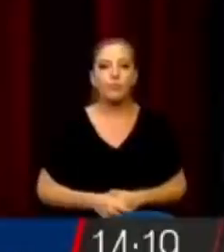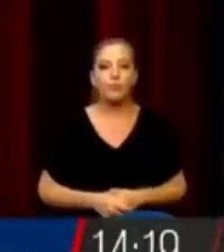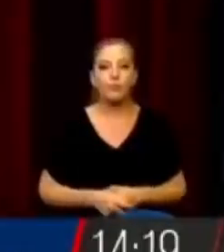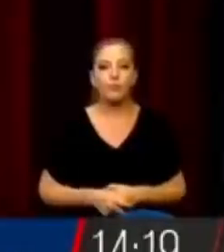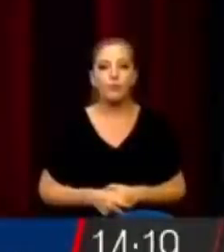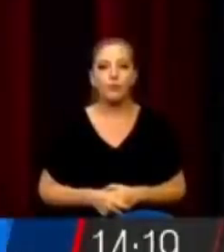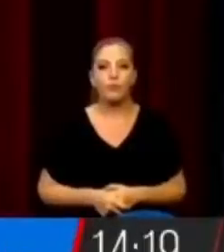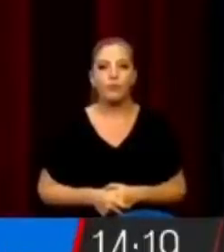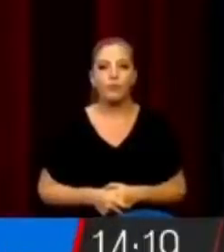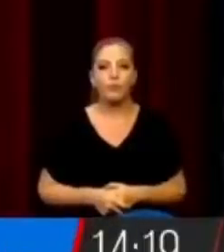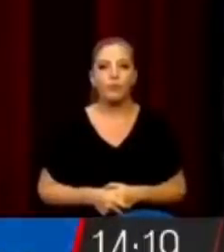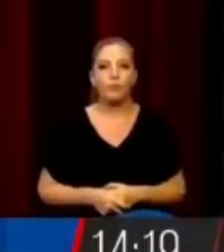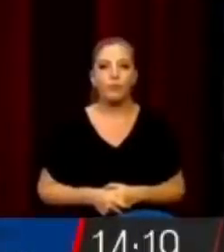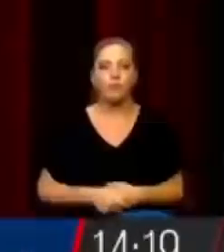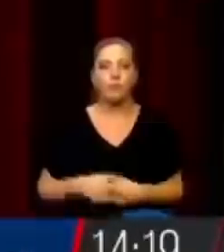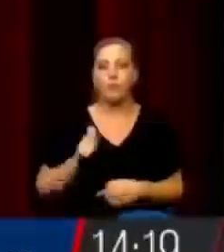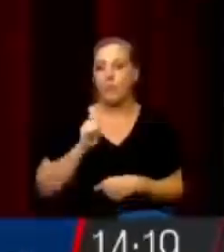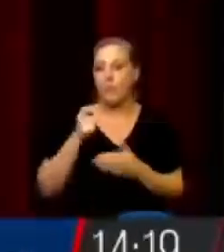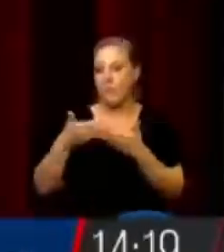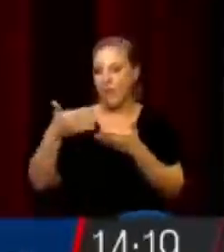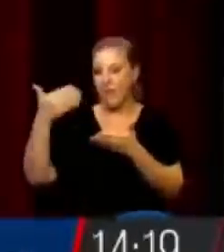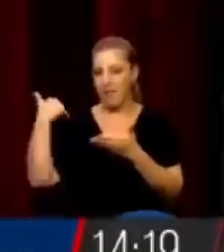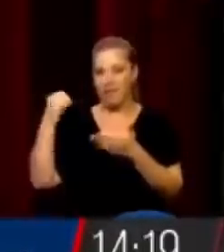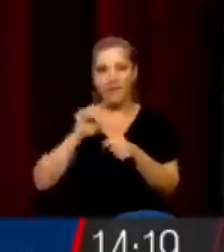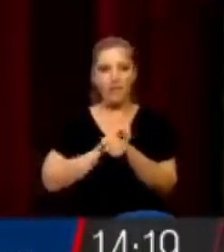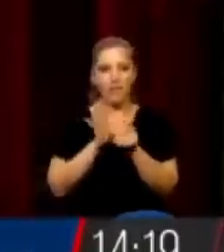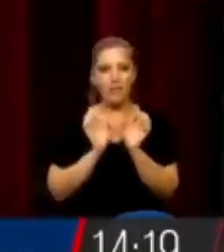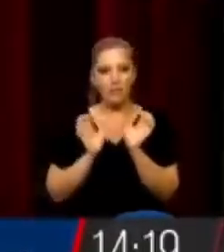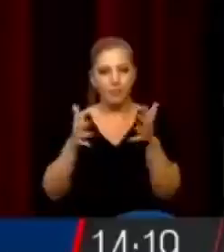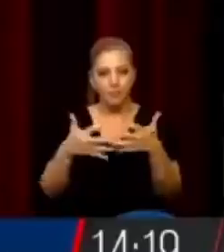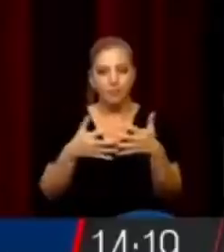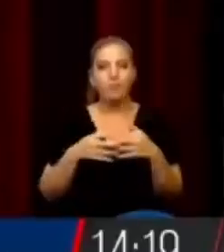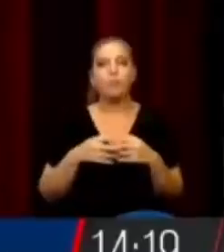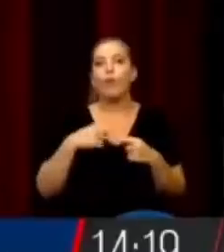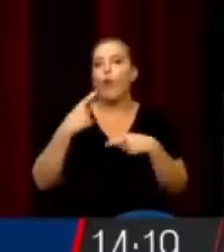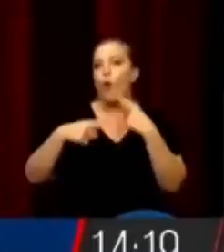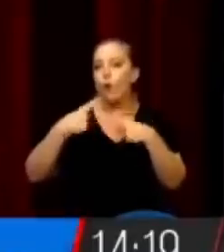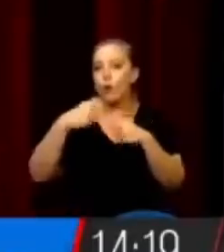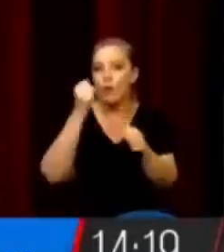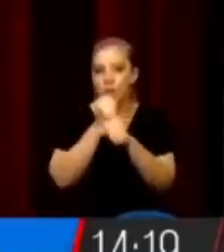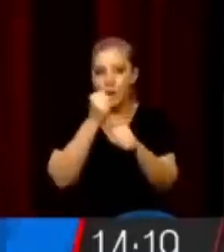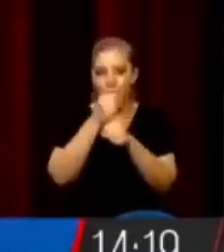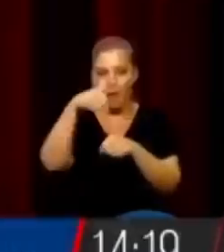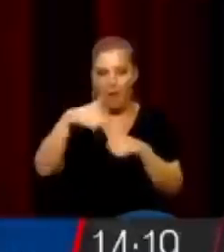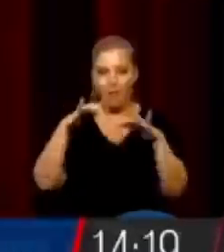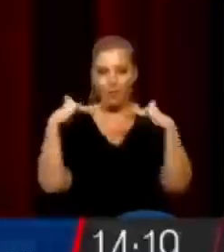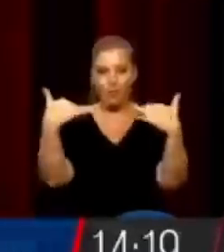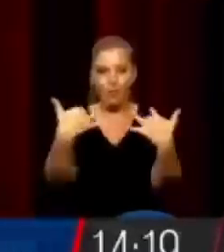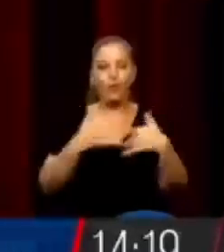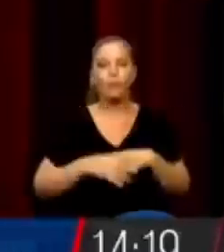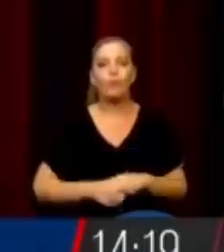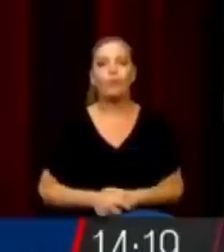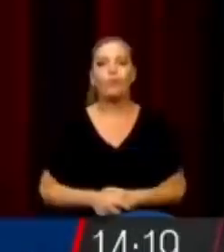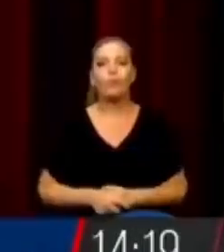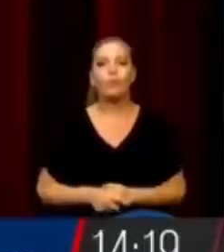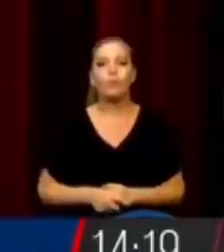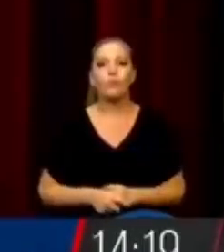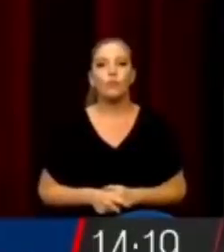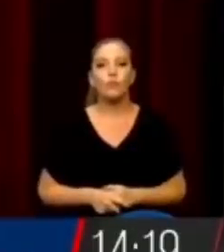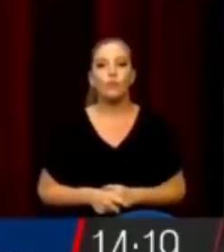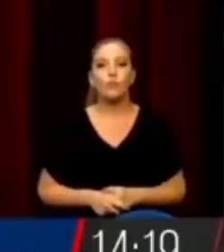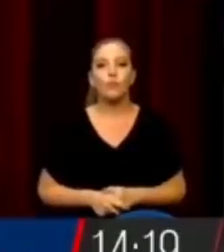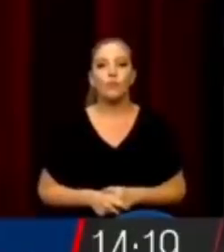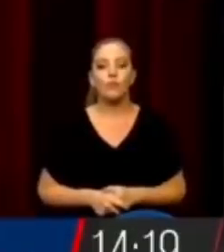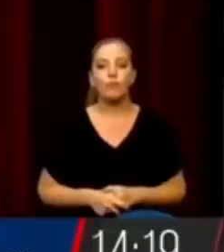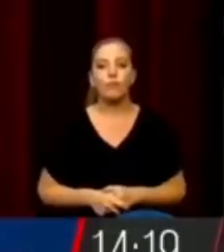a lo largo de los meses de pandemia llevar adelante el trabajo en el Parlamento, sin dudas el